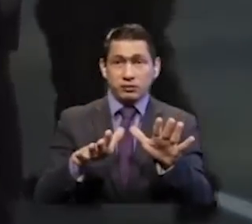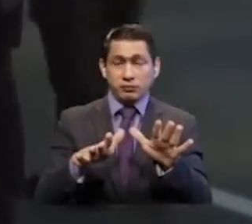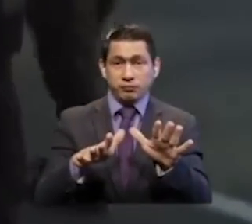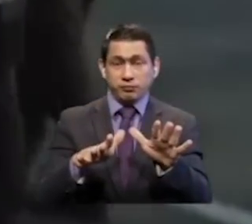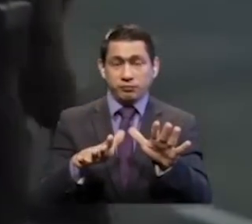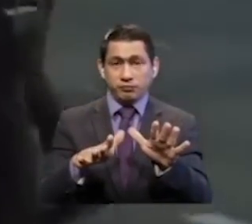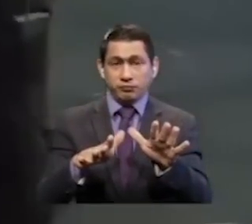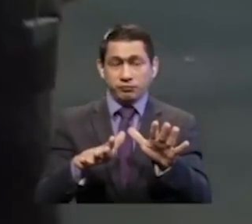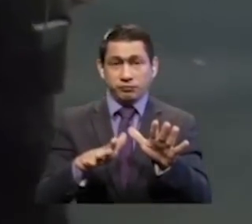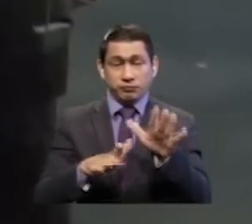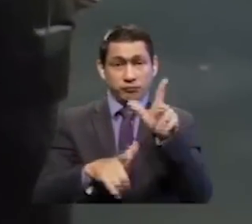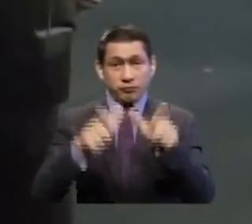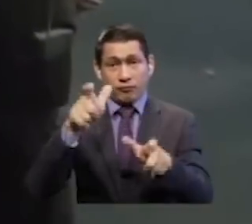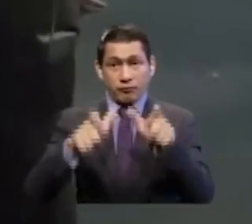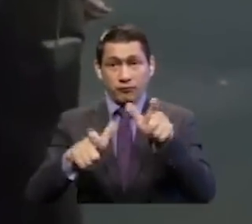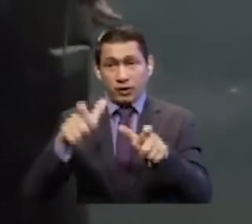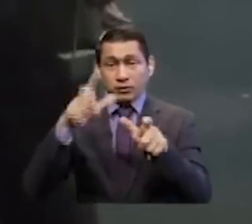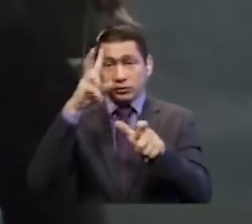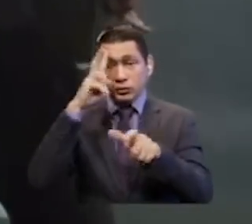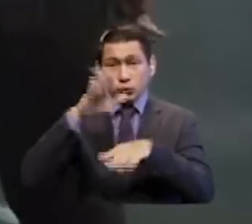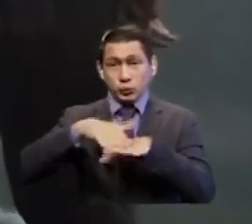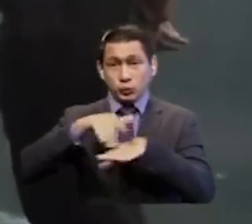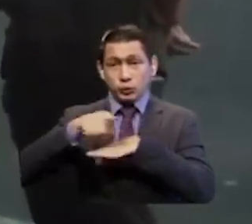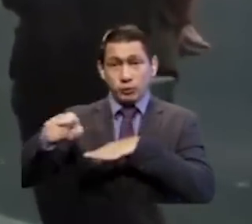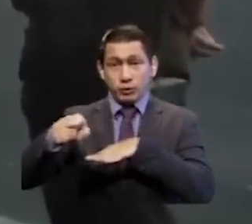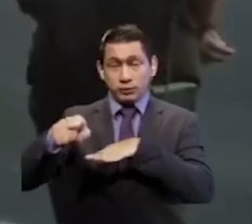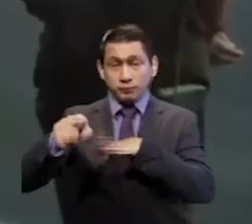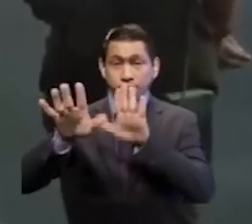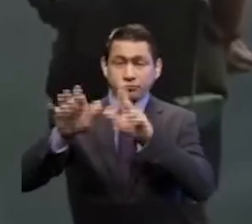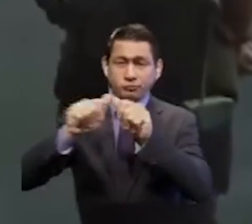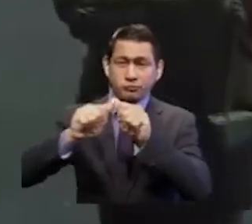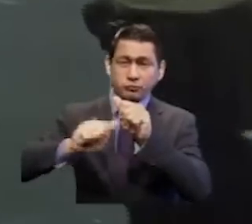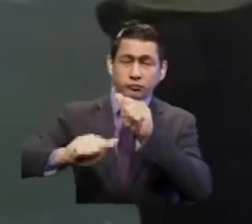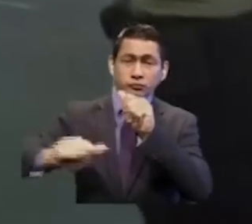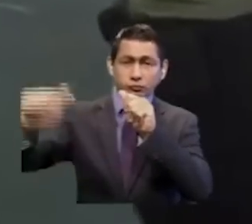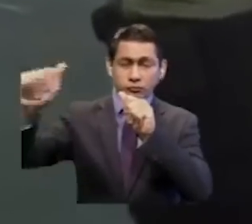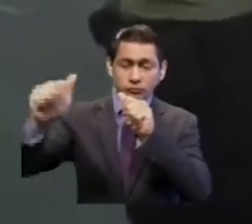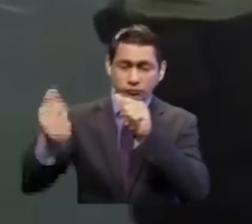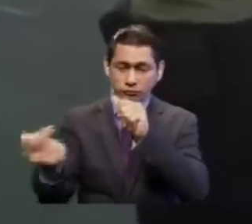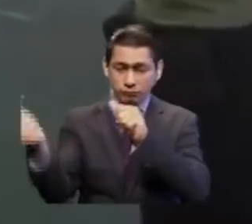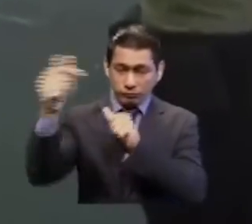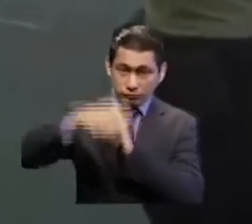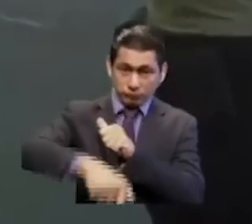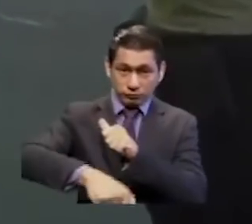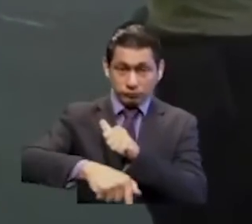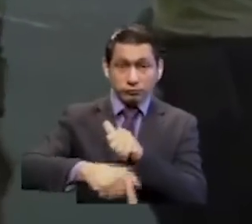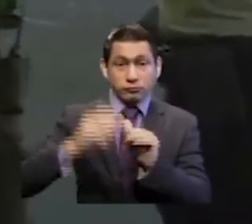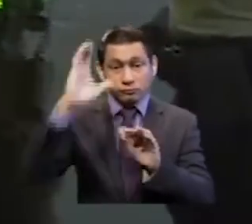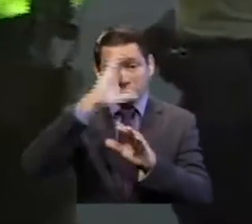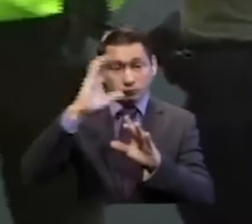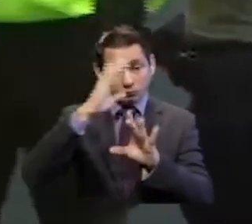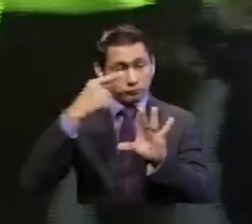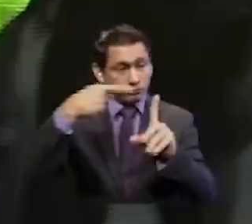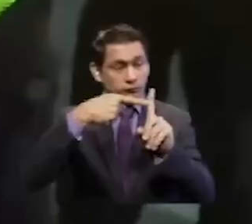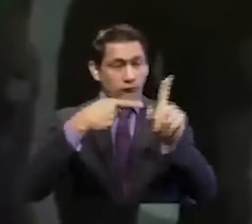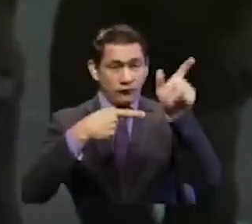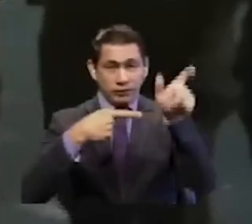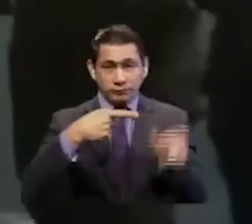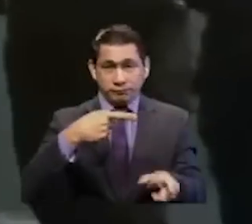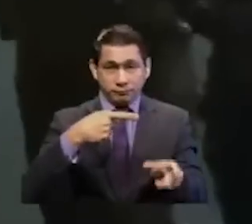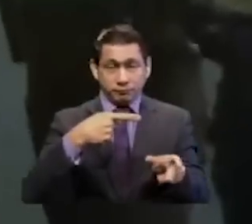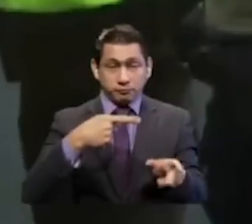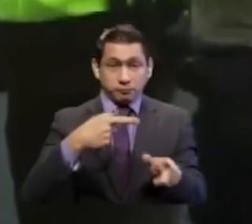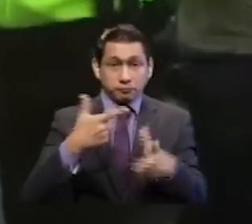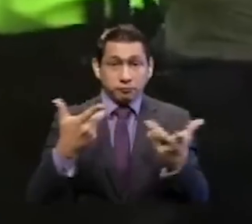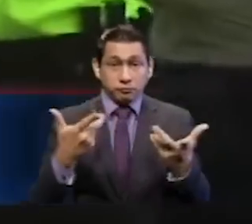se estarían involucradas en esta balacera vendrían desde la parte del Edmundo Carvajal y habrían finalizado hasta este punto. Son varios los